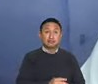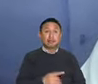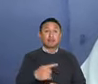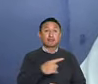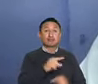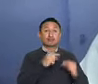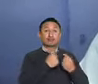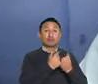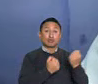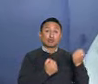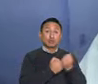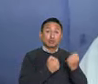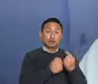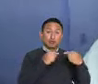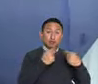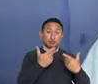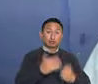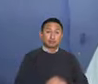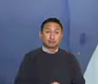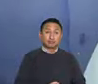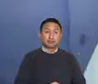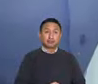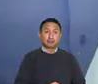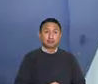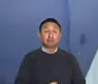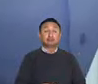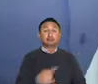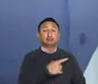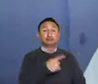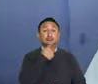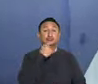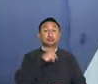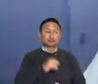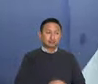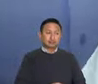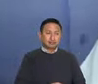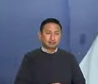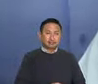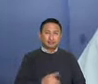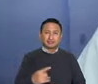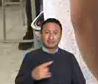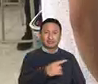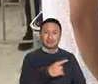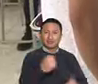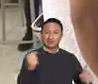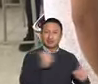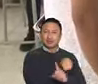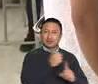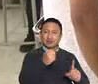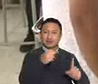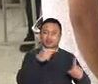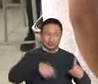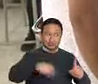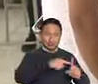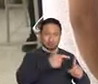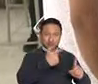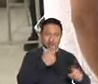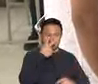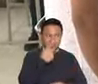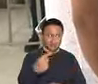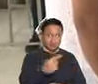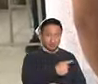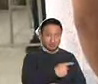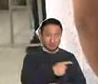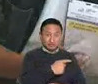fuerza política, a nuestra militancia. Además, en su intervención, rechazó tajantemente la violencia política que se evidenció